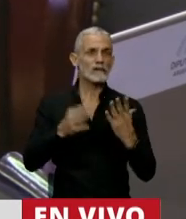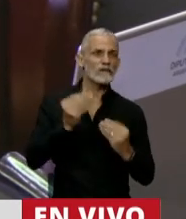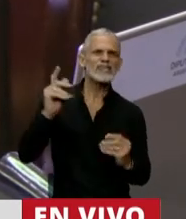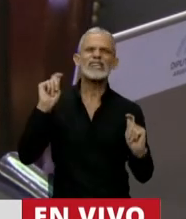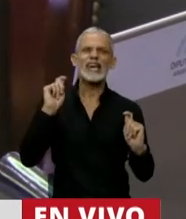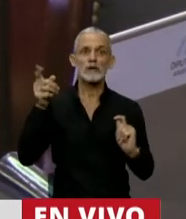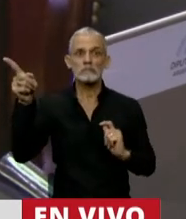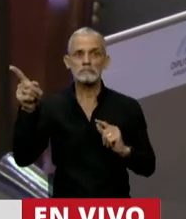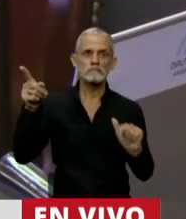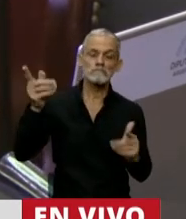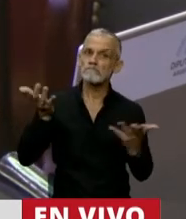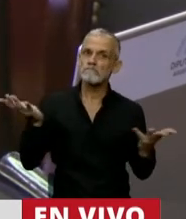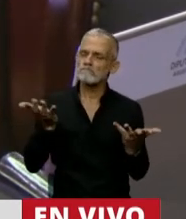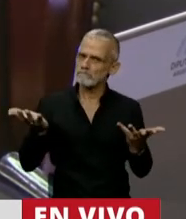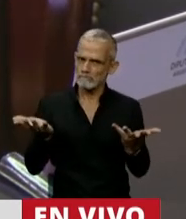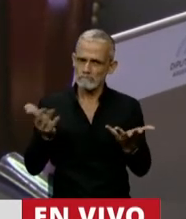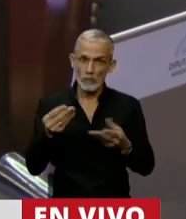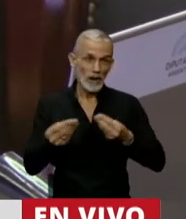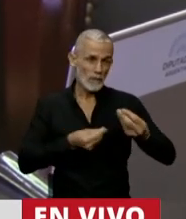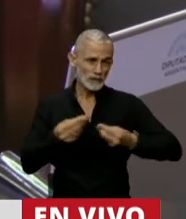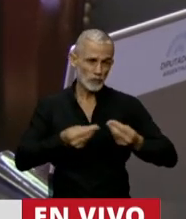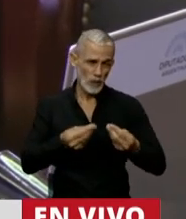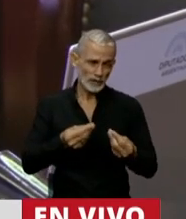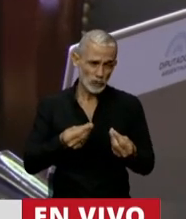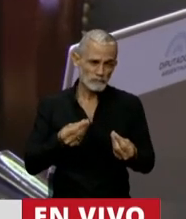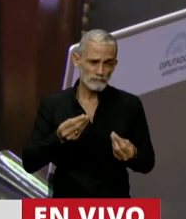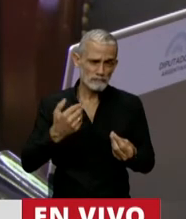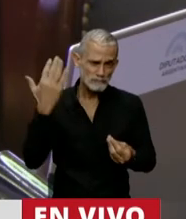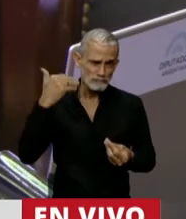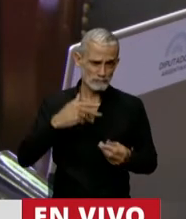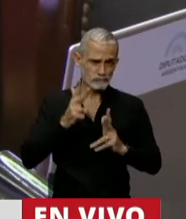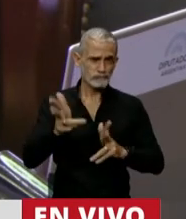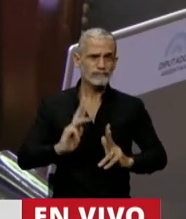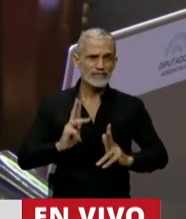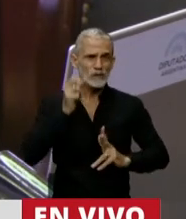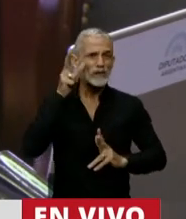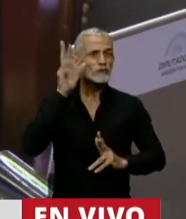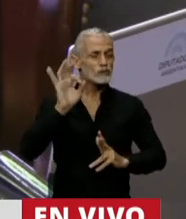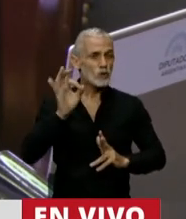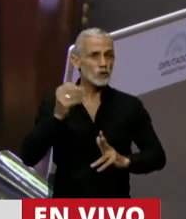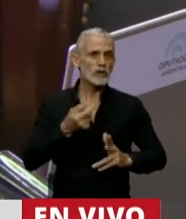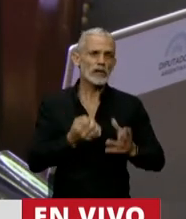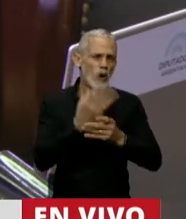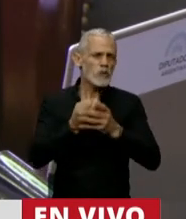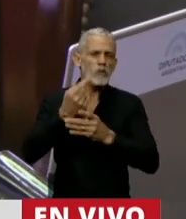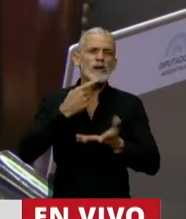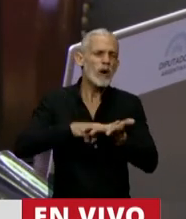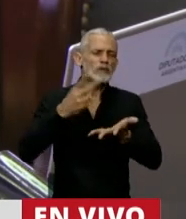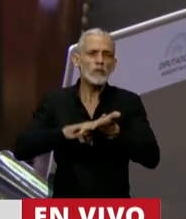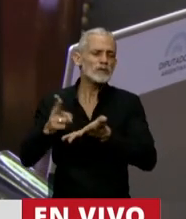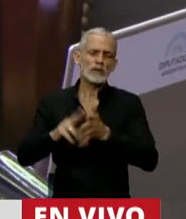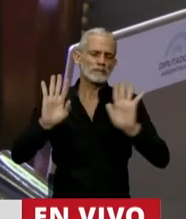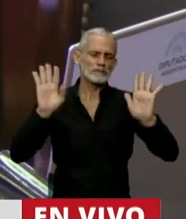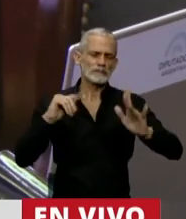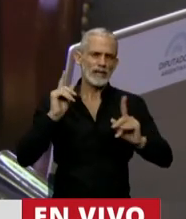falla. Y bueno, es un presupuesto que, como también se dijo en su oportunidad, es lo último que resalto, que creaba impuestos. Así que por esas